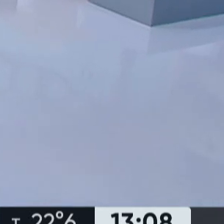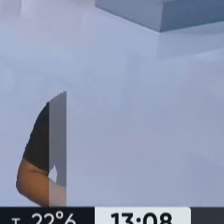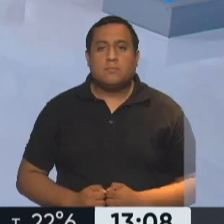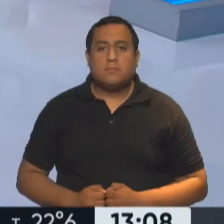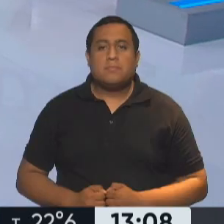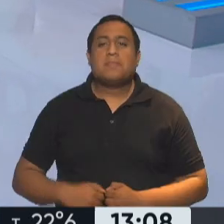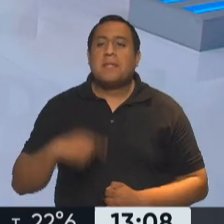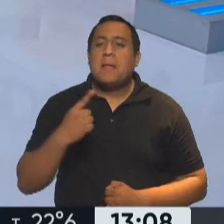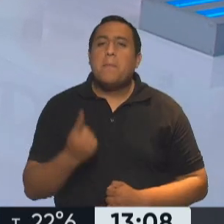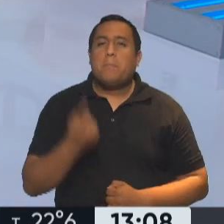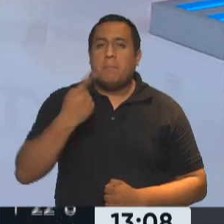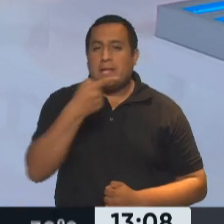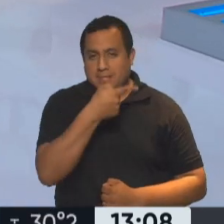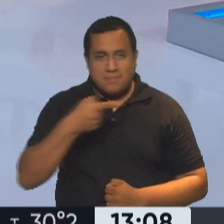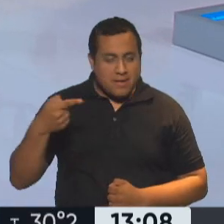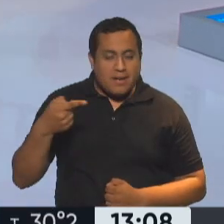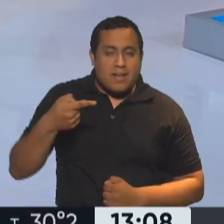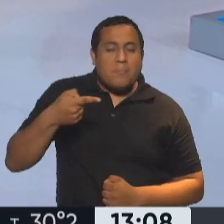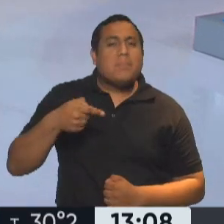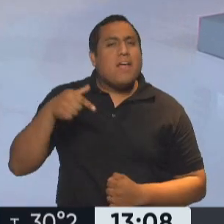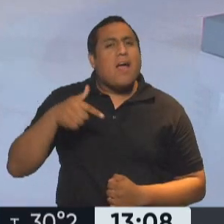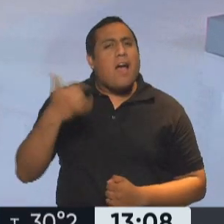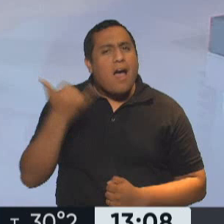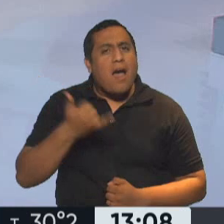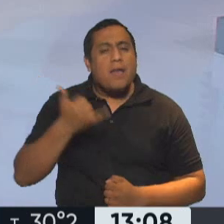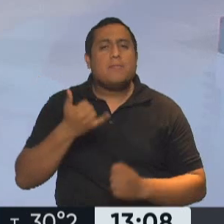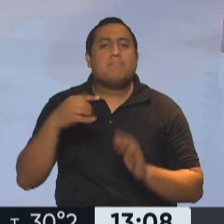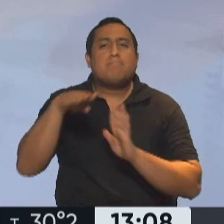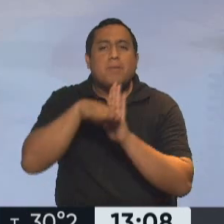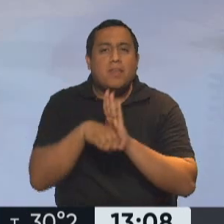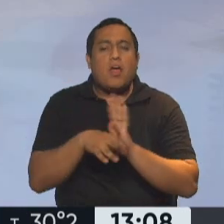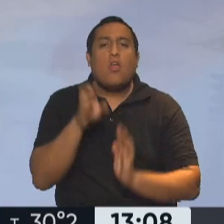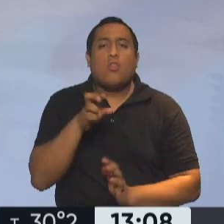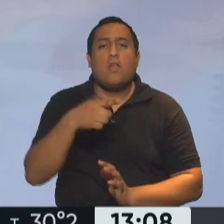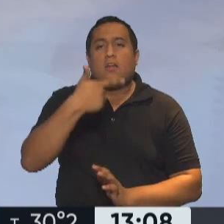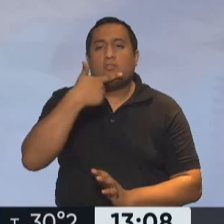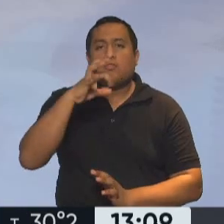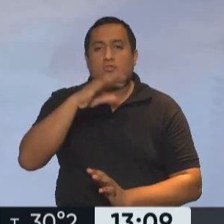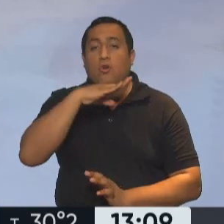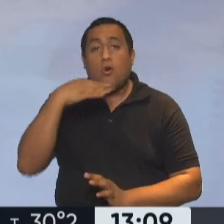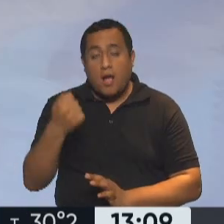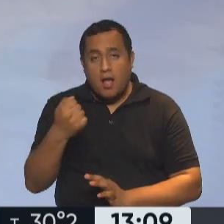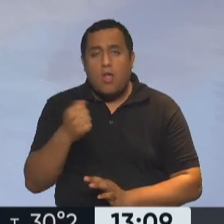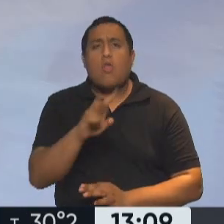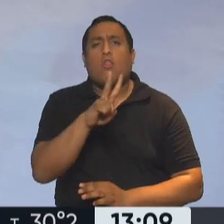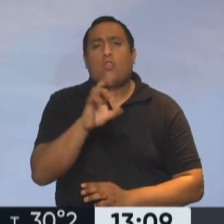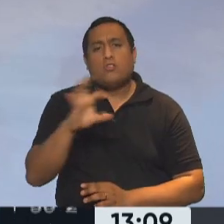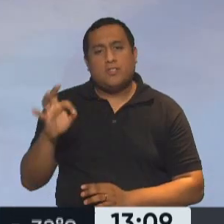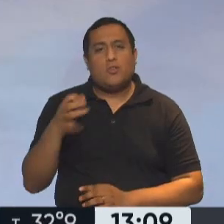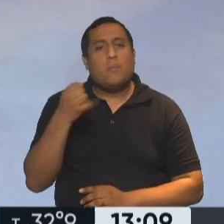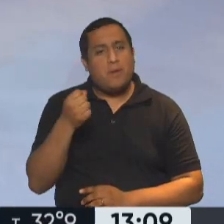Esta es la primera semana en la que rige la medida del dólar soja a 200 pesos